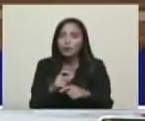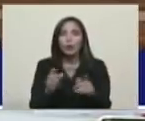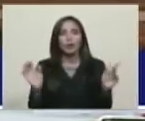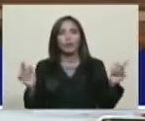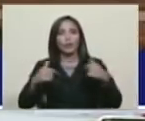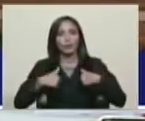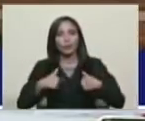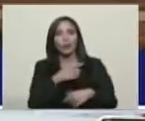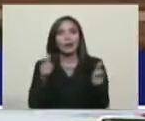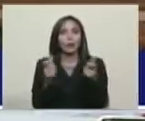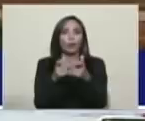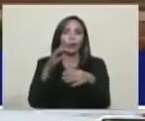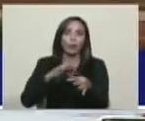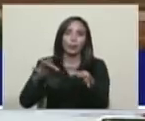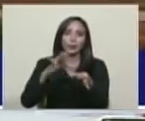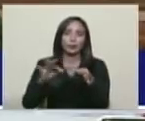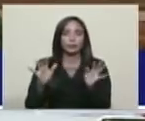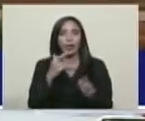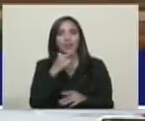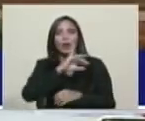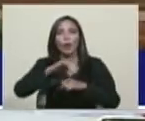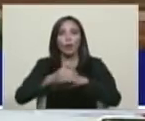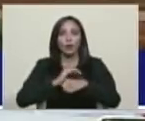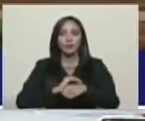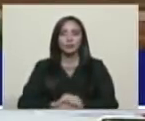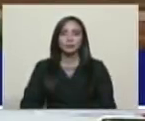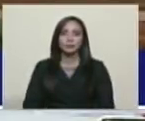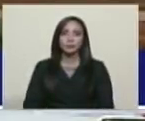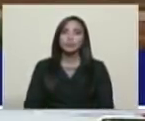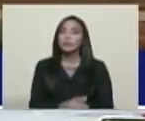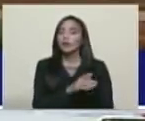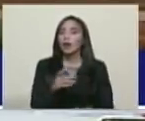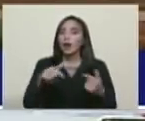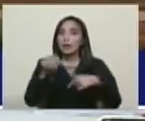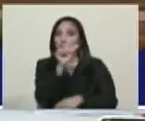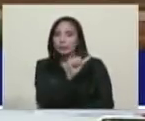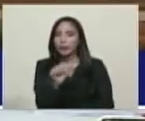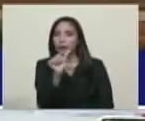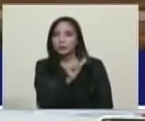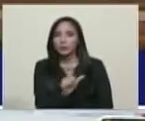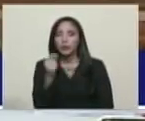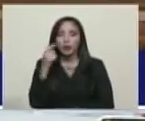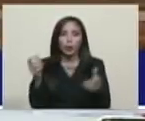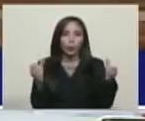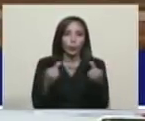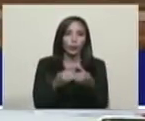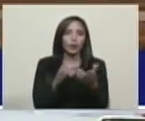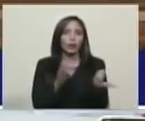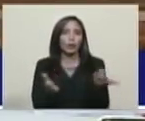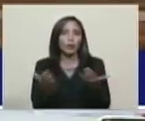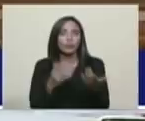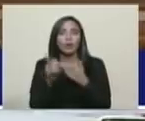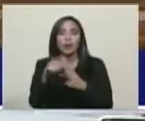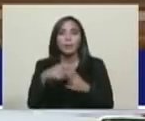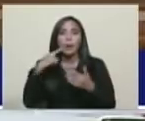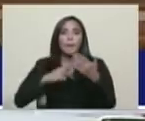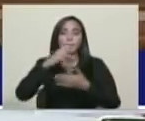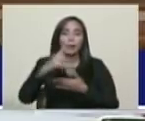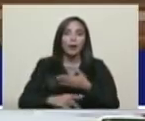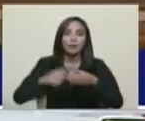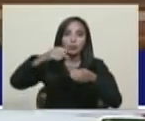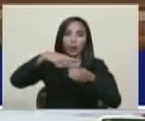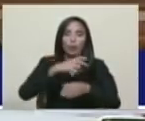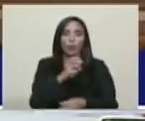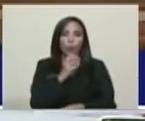Bueno, muy bien. Igualmente esta semana estuvimos haciéndole seguimiento al plan de ahorro en oro. Eso ha